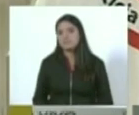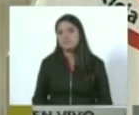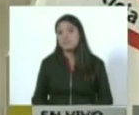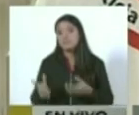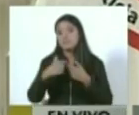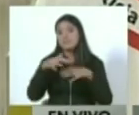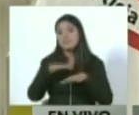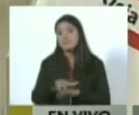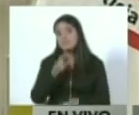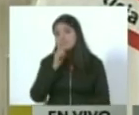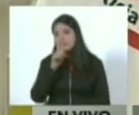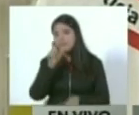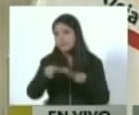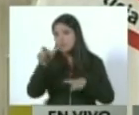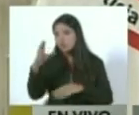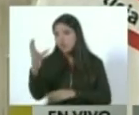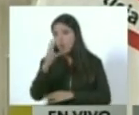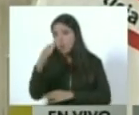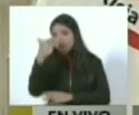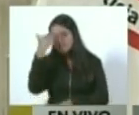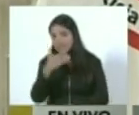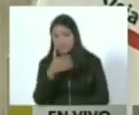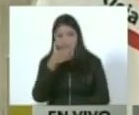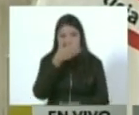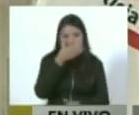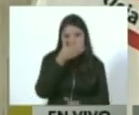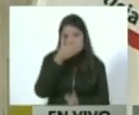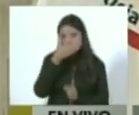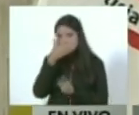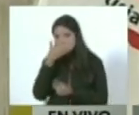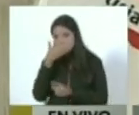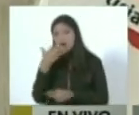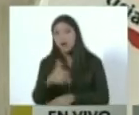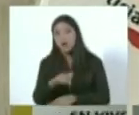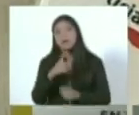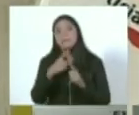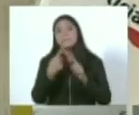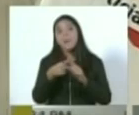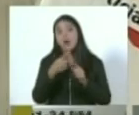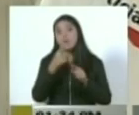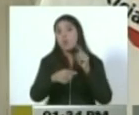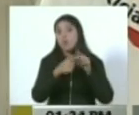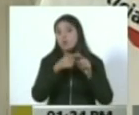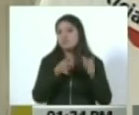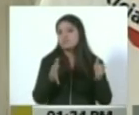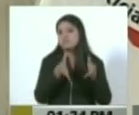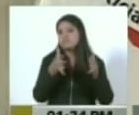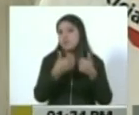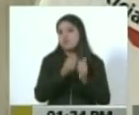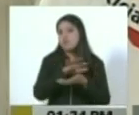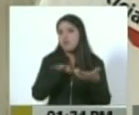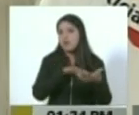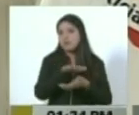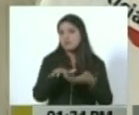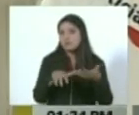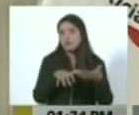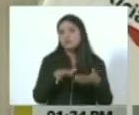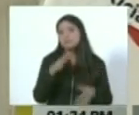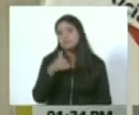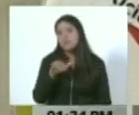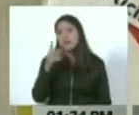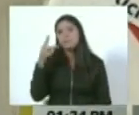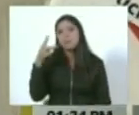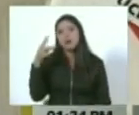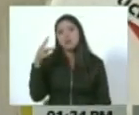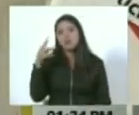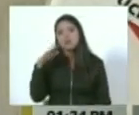integrada por células paramilitares colombianas y elementos generadores de violencia que se ubican en la